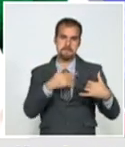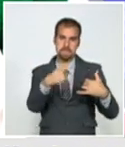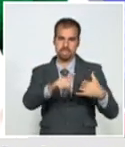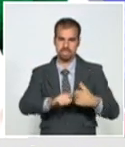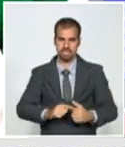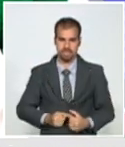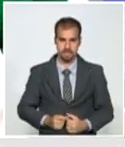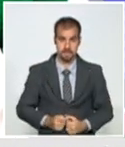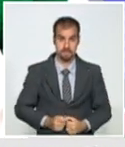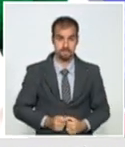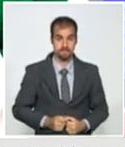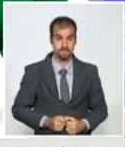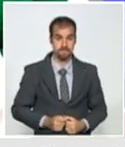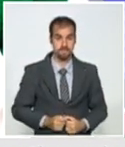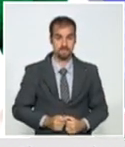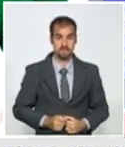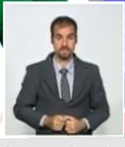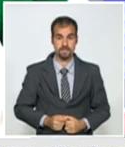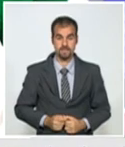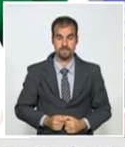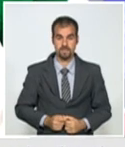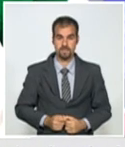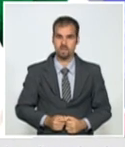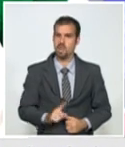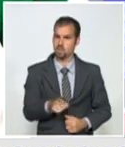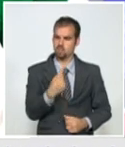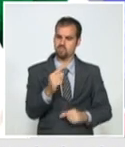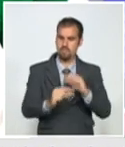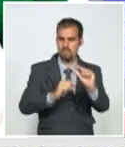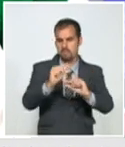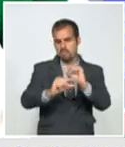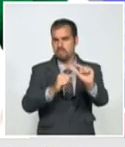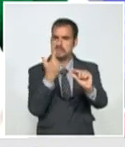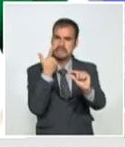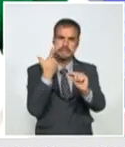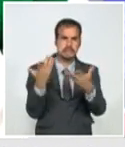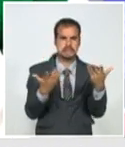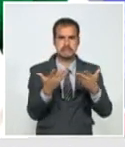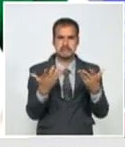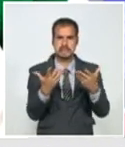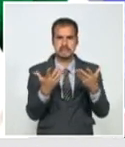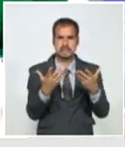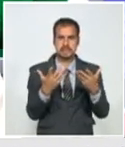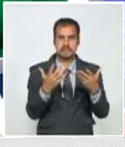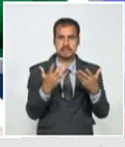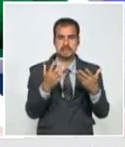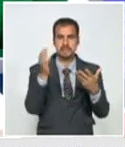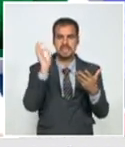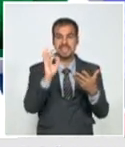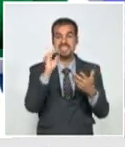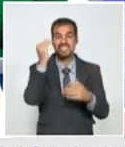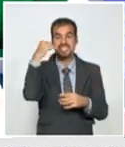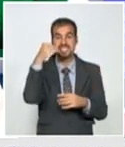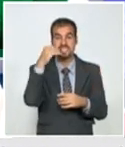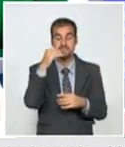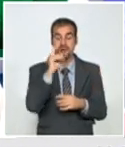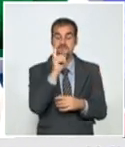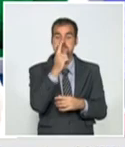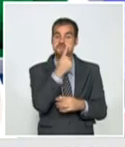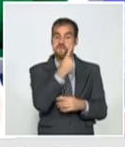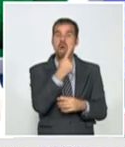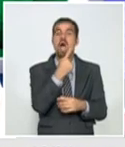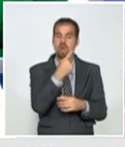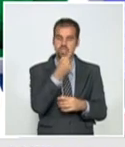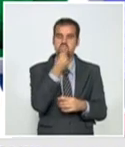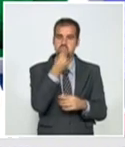nos ha permitido mantener incluso el diagnóstico mediante biología molecular en nuestro país.